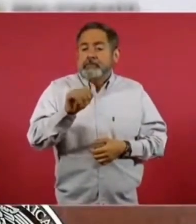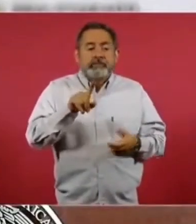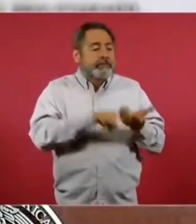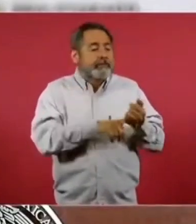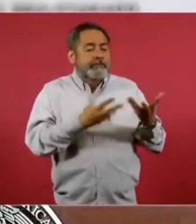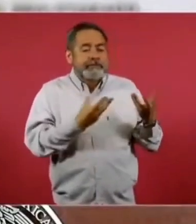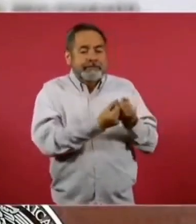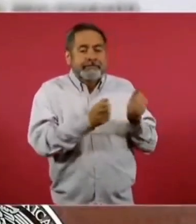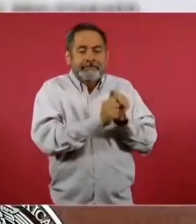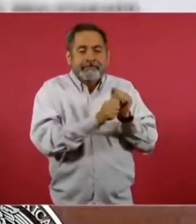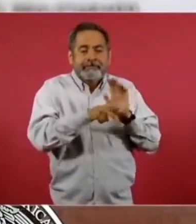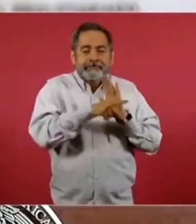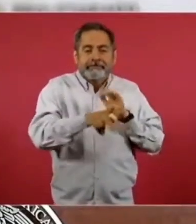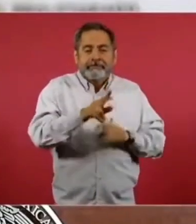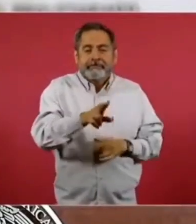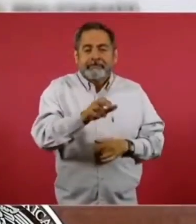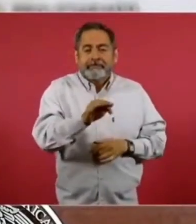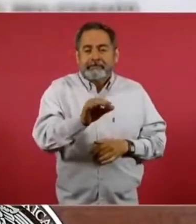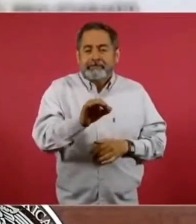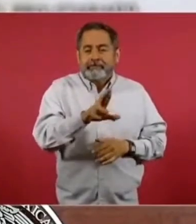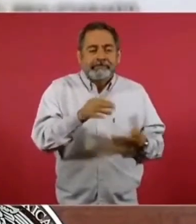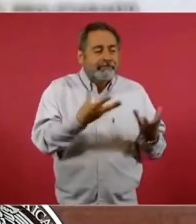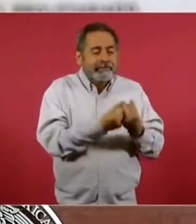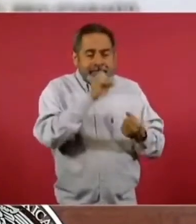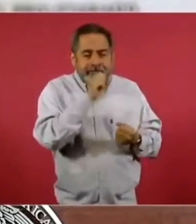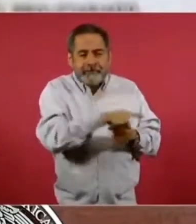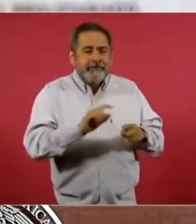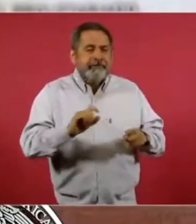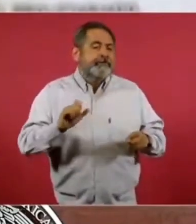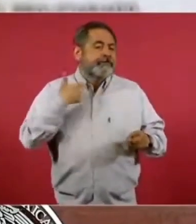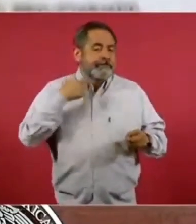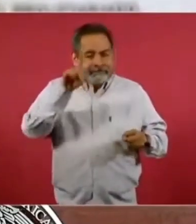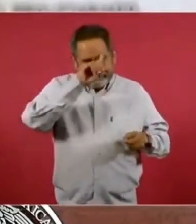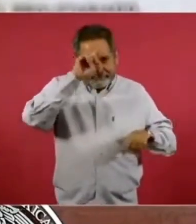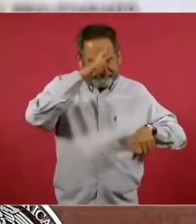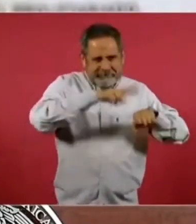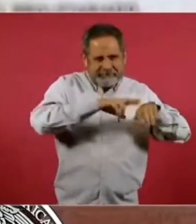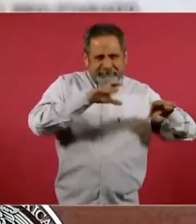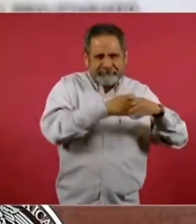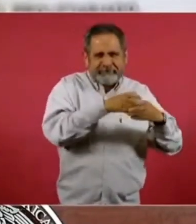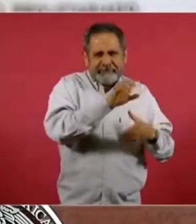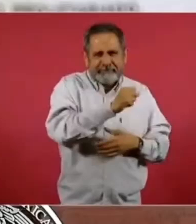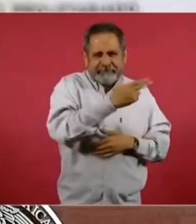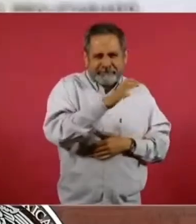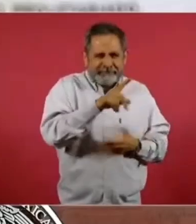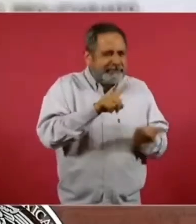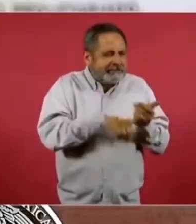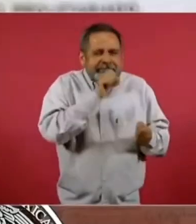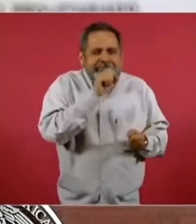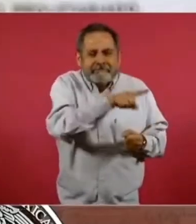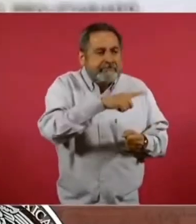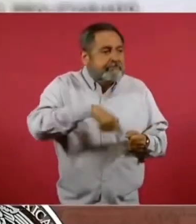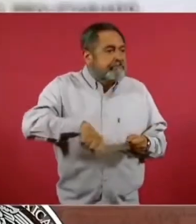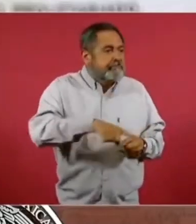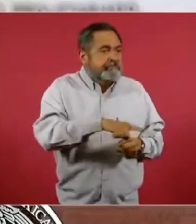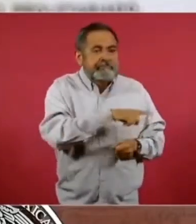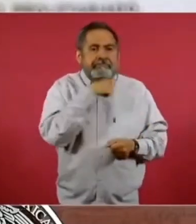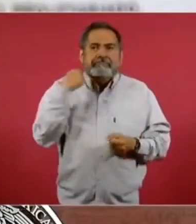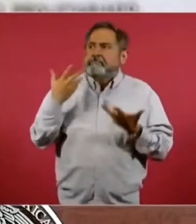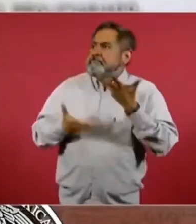de Reforma, que también fue ex asesor de Hacienda. Ya saben, estas fichitas que perdieron